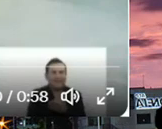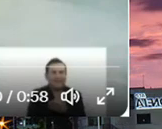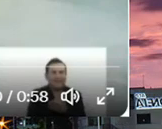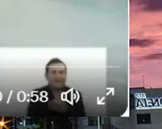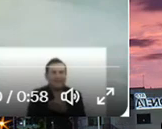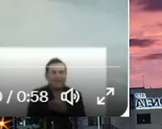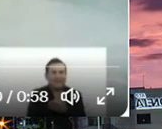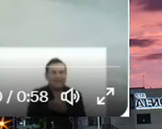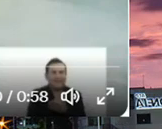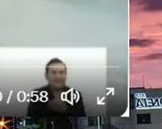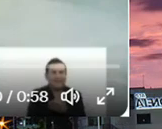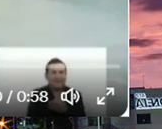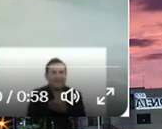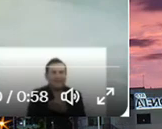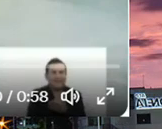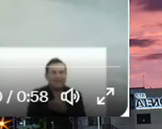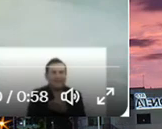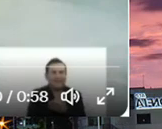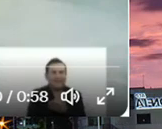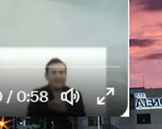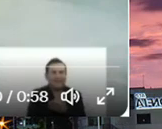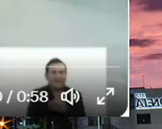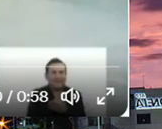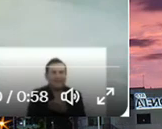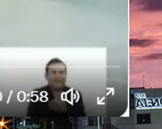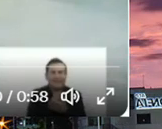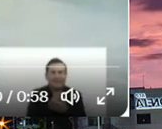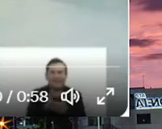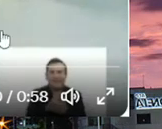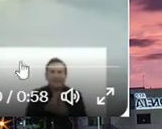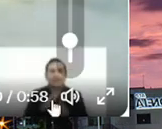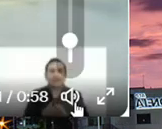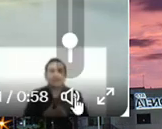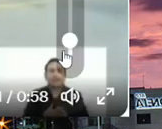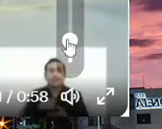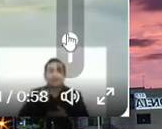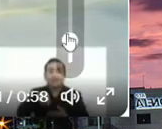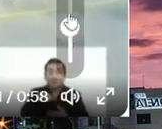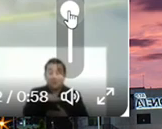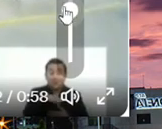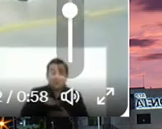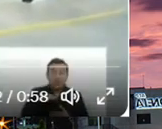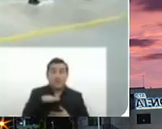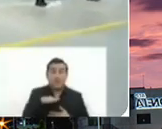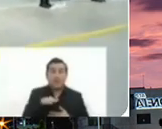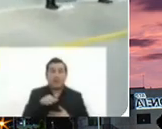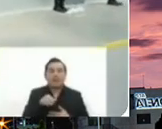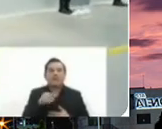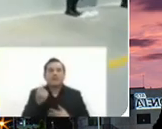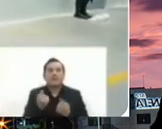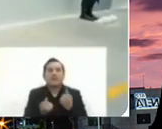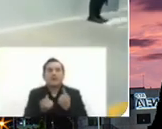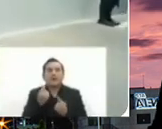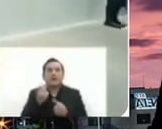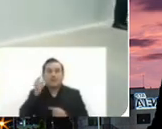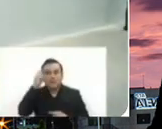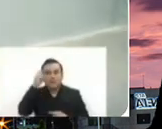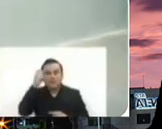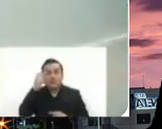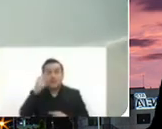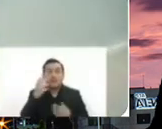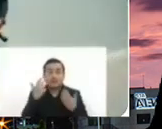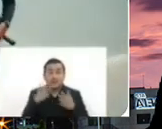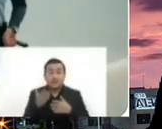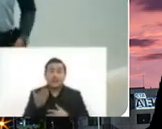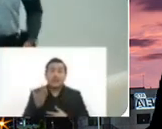Aquí les presento el video. Escuchemos lo que dice Osiris Luna. Y hoy nos encontramos en una de las áreas que evidentemente debe de